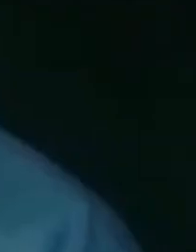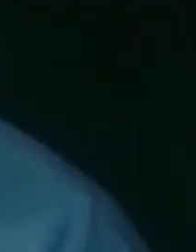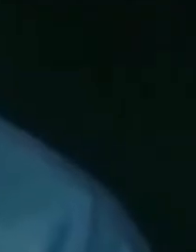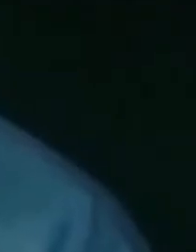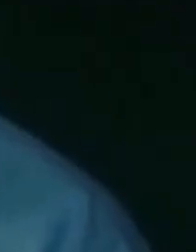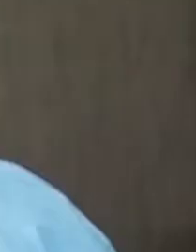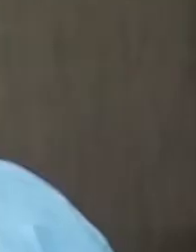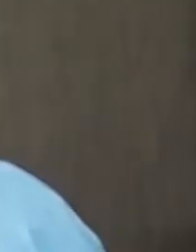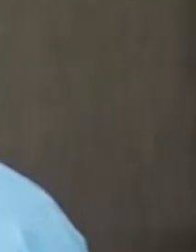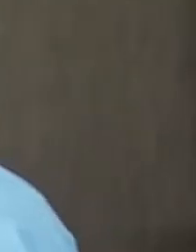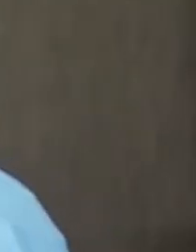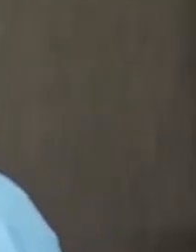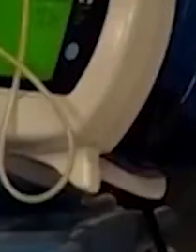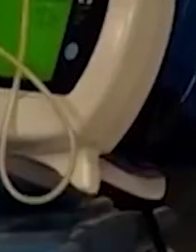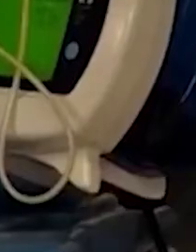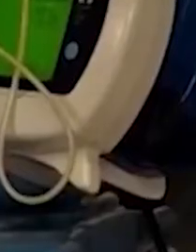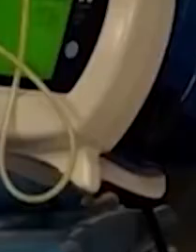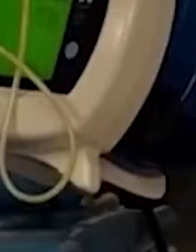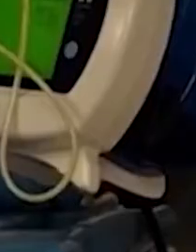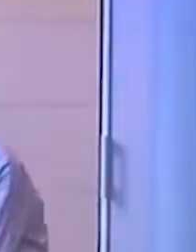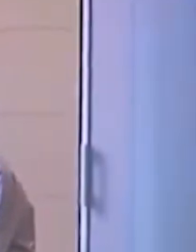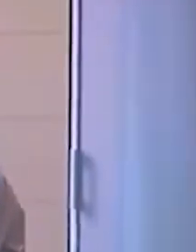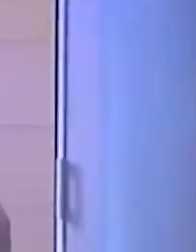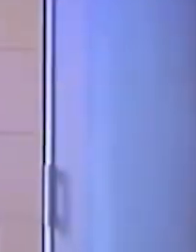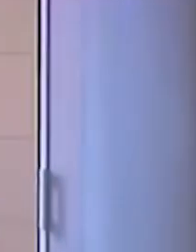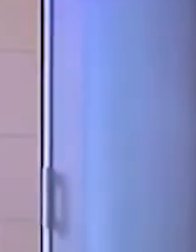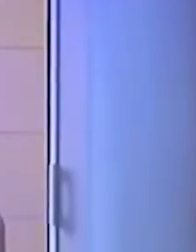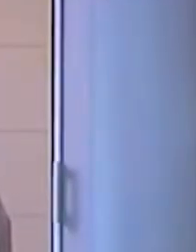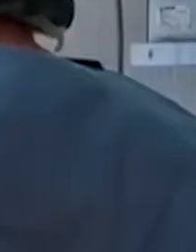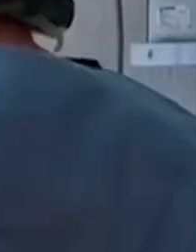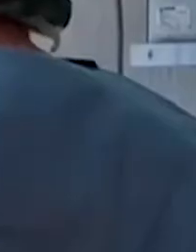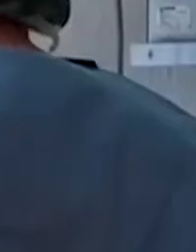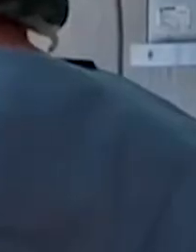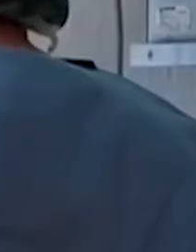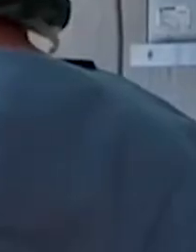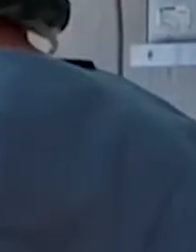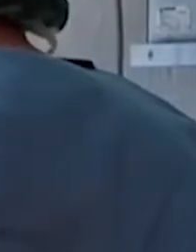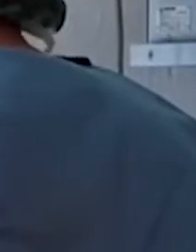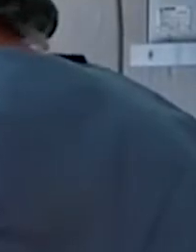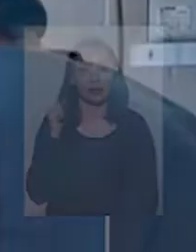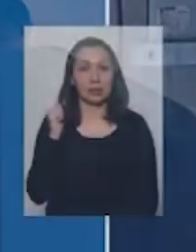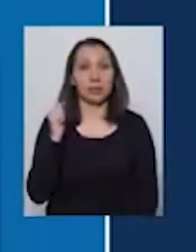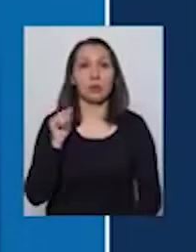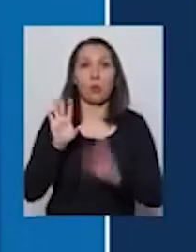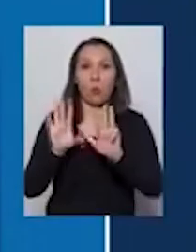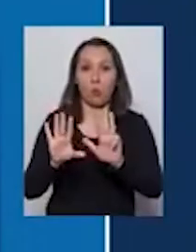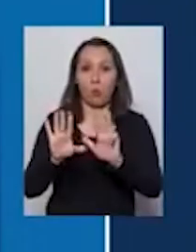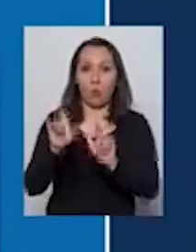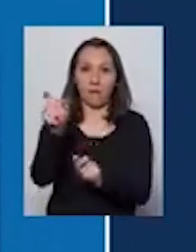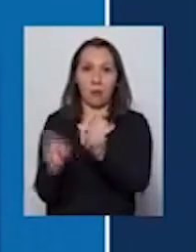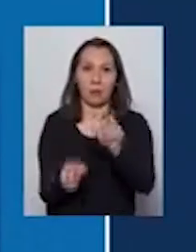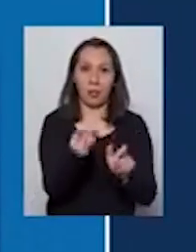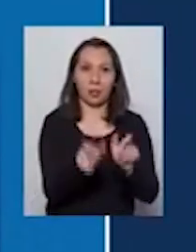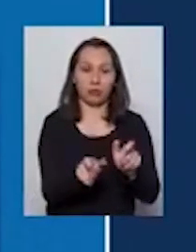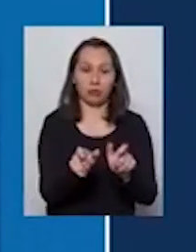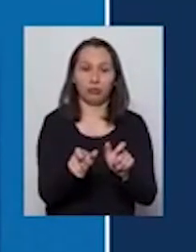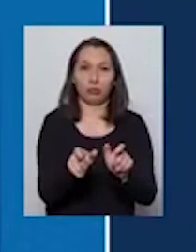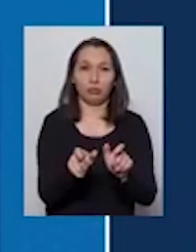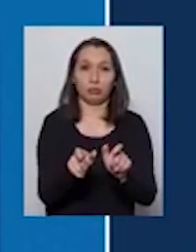294 quiero lamentar el fallecimiento en el día de ayer de 9 personas